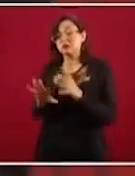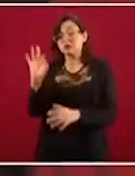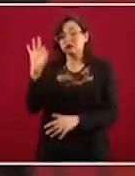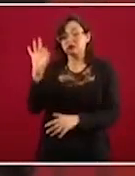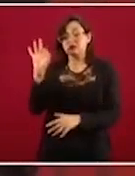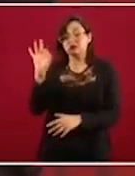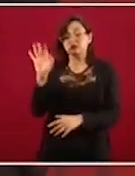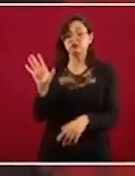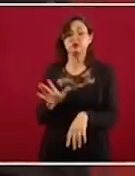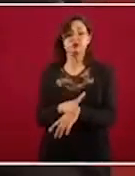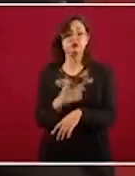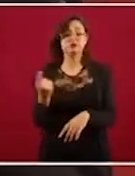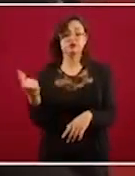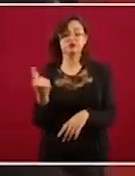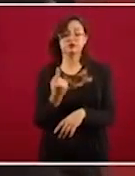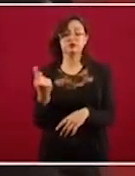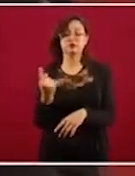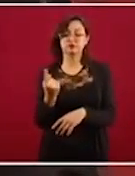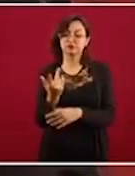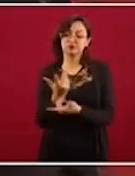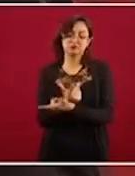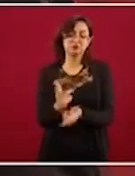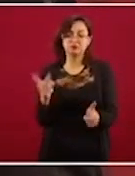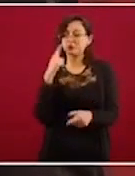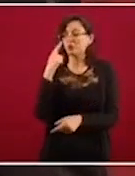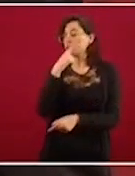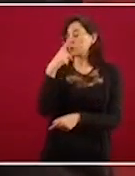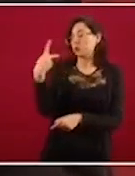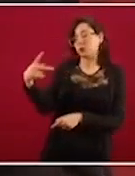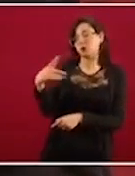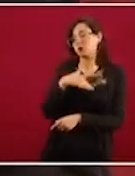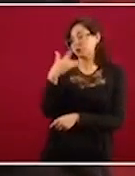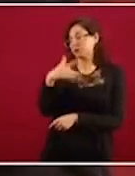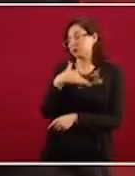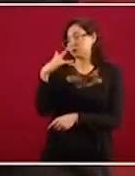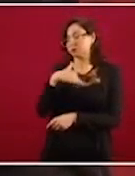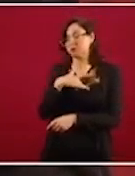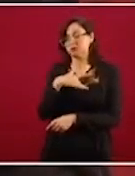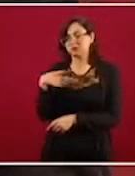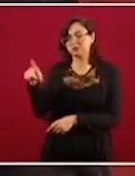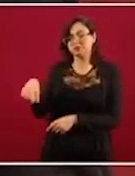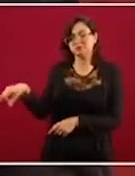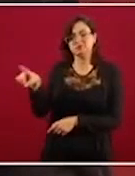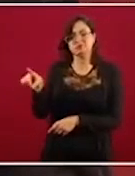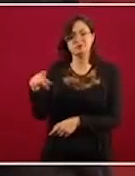porque somos libres. Y ellos